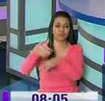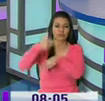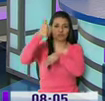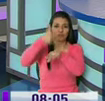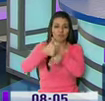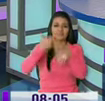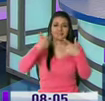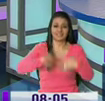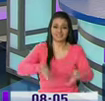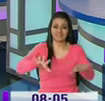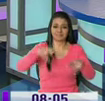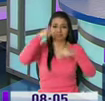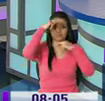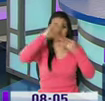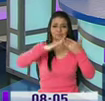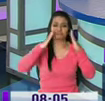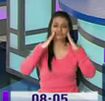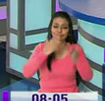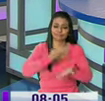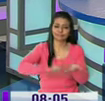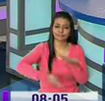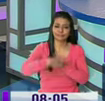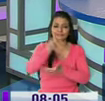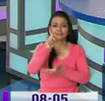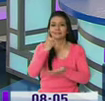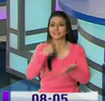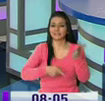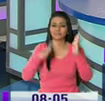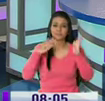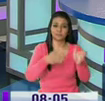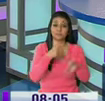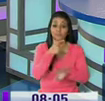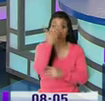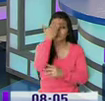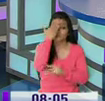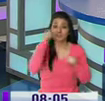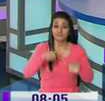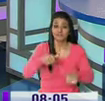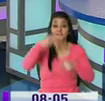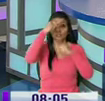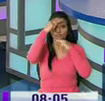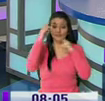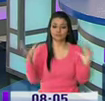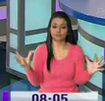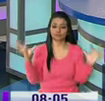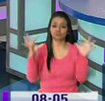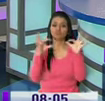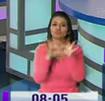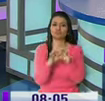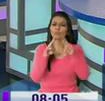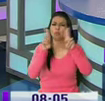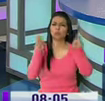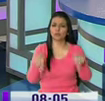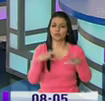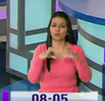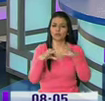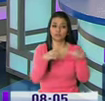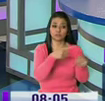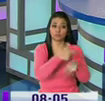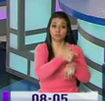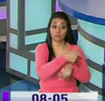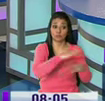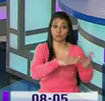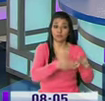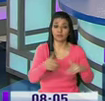arribado para compartir sus necesidades. Así, ya sabe que nosotros somos precisamente ese lazo, ese puente entre ustedes y la autoridad,